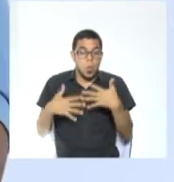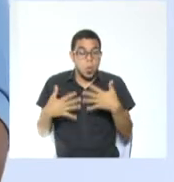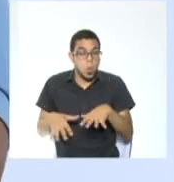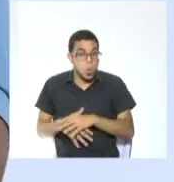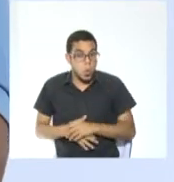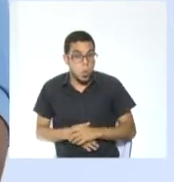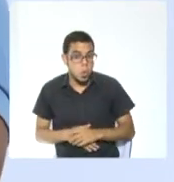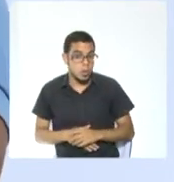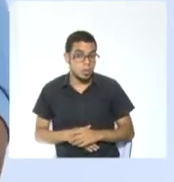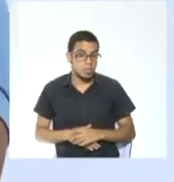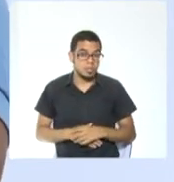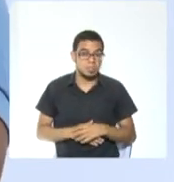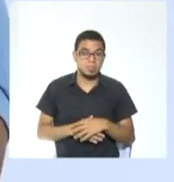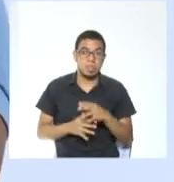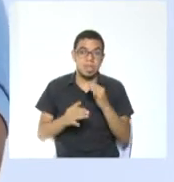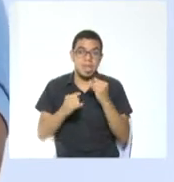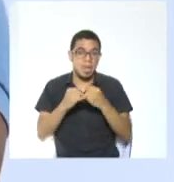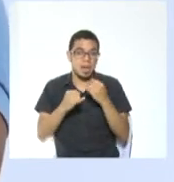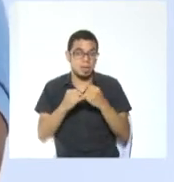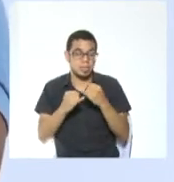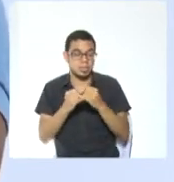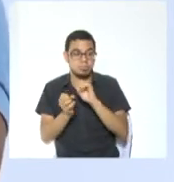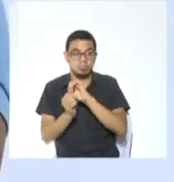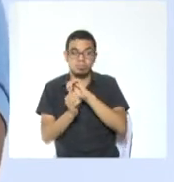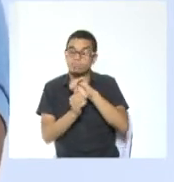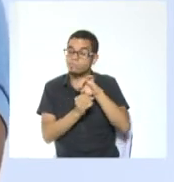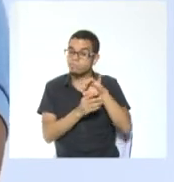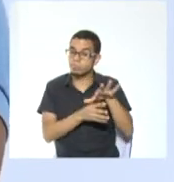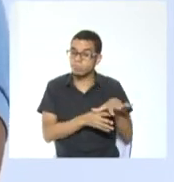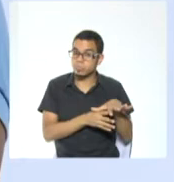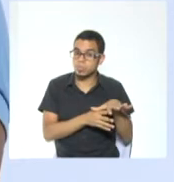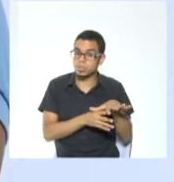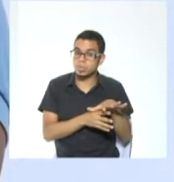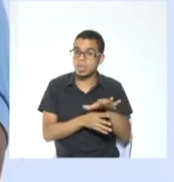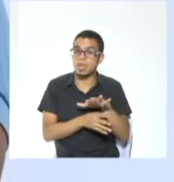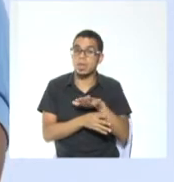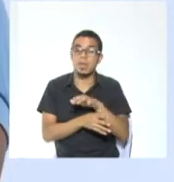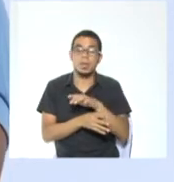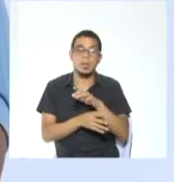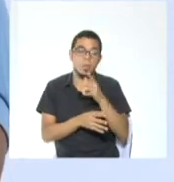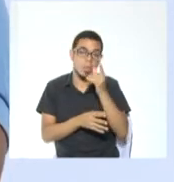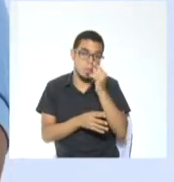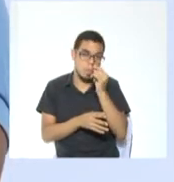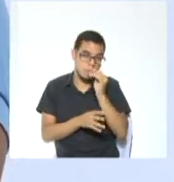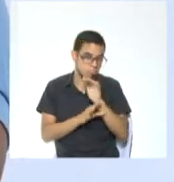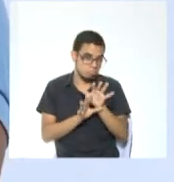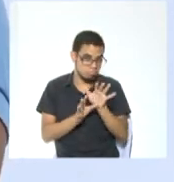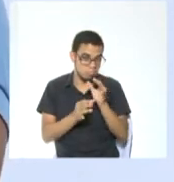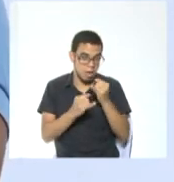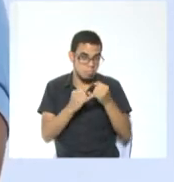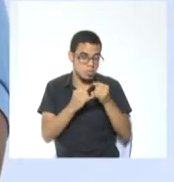común, que lo llevó a quitarse el apellido materno y quedarse solo con el de su madre.